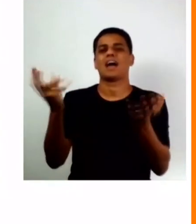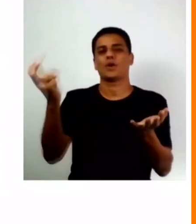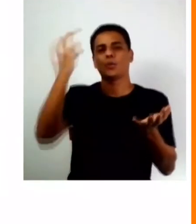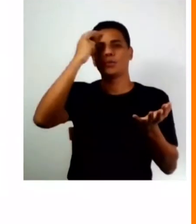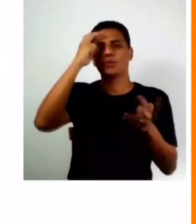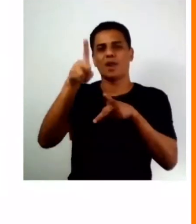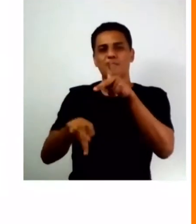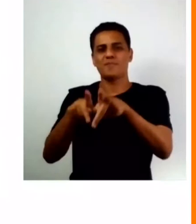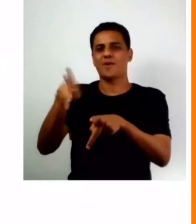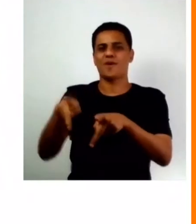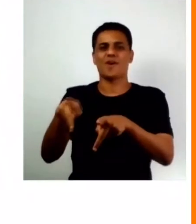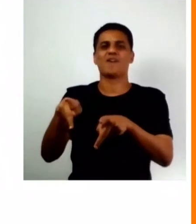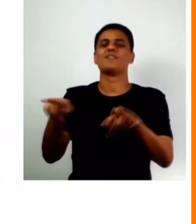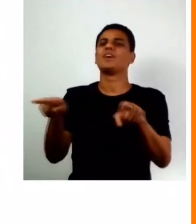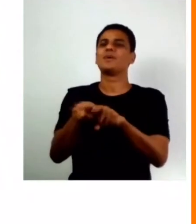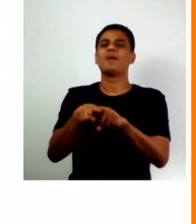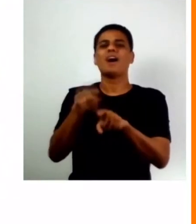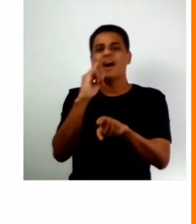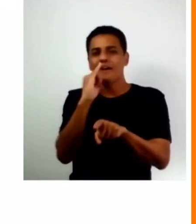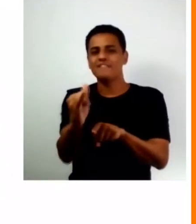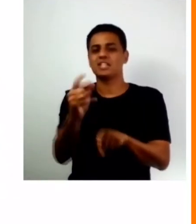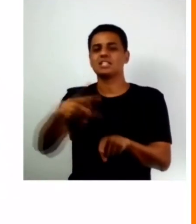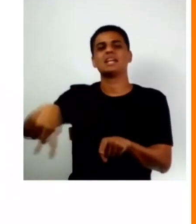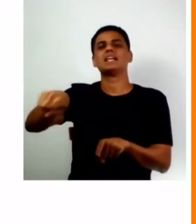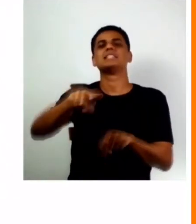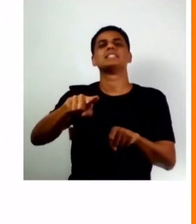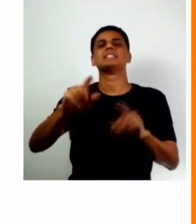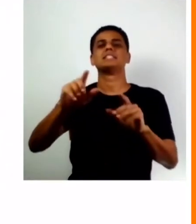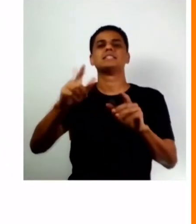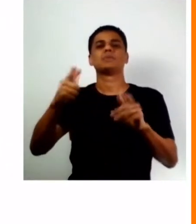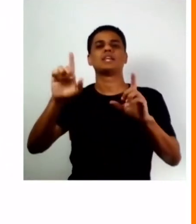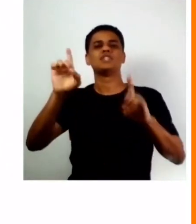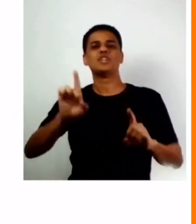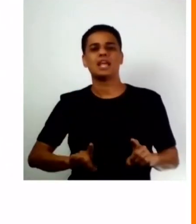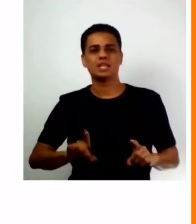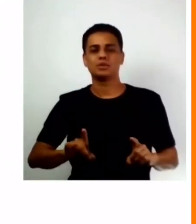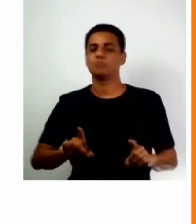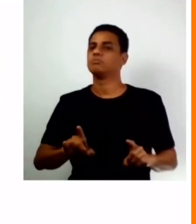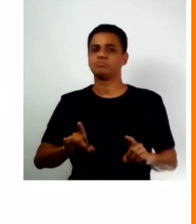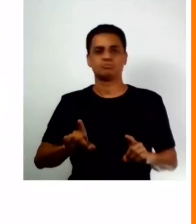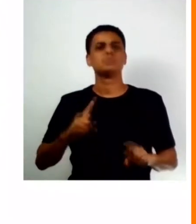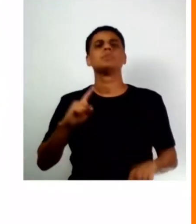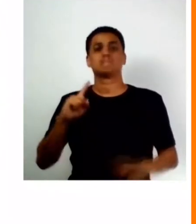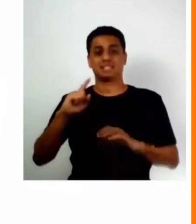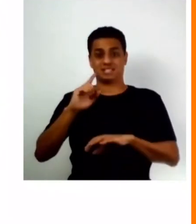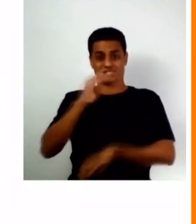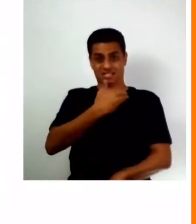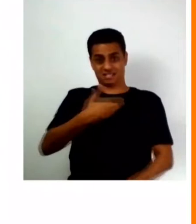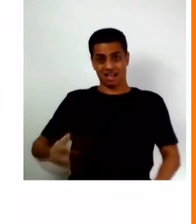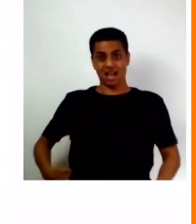cidadãos tenen os direitos, o Estado teñen que garantizar o exercicio destes direitos e, sobre todo,